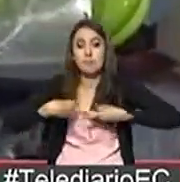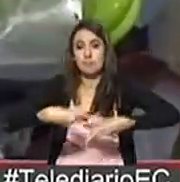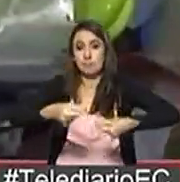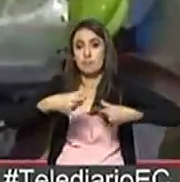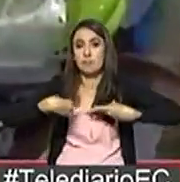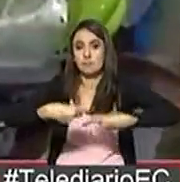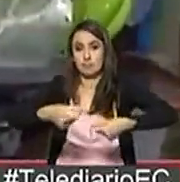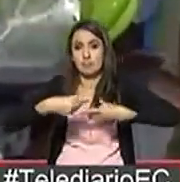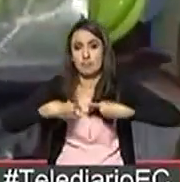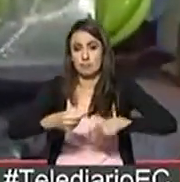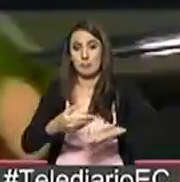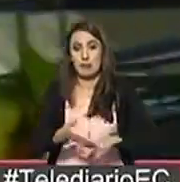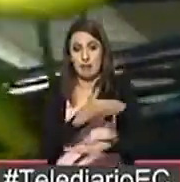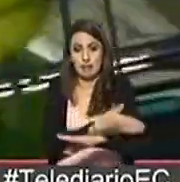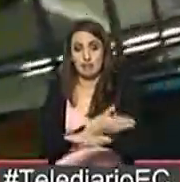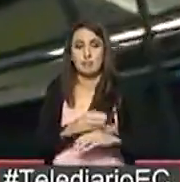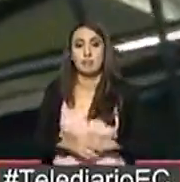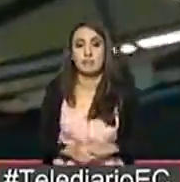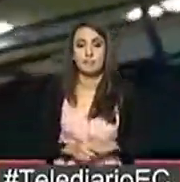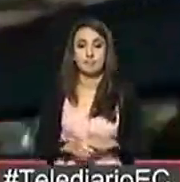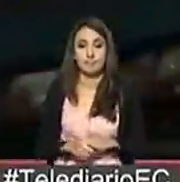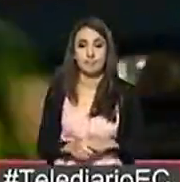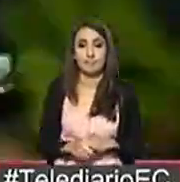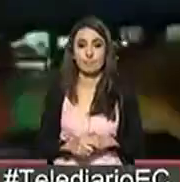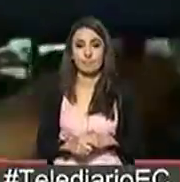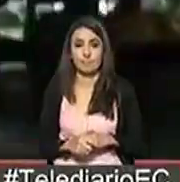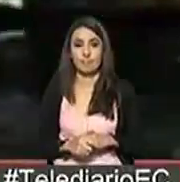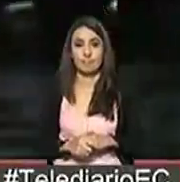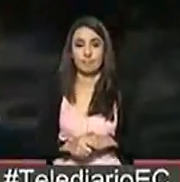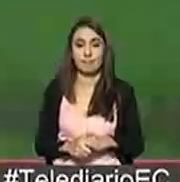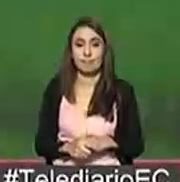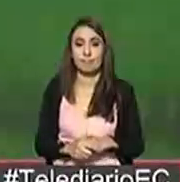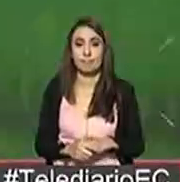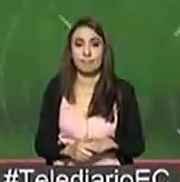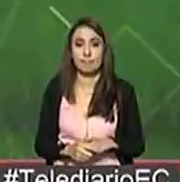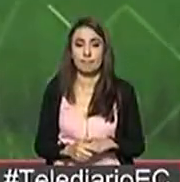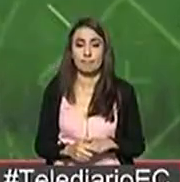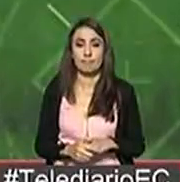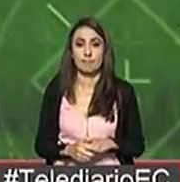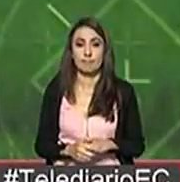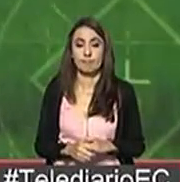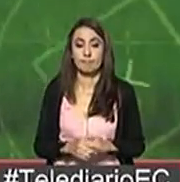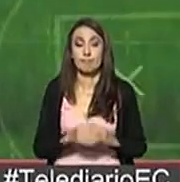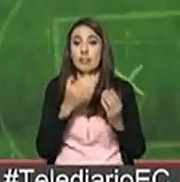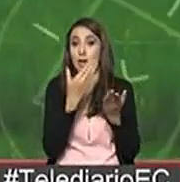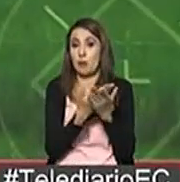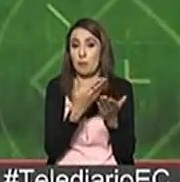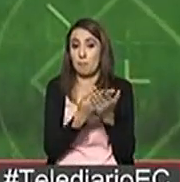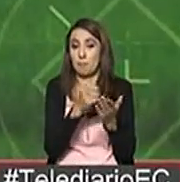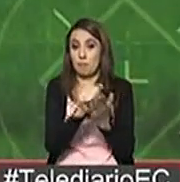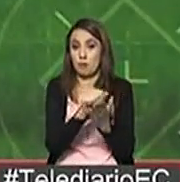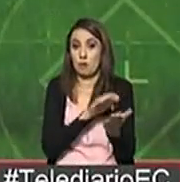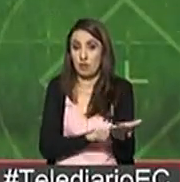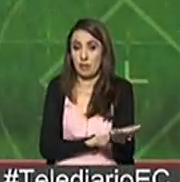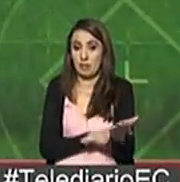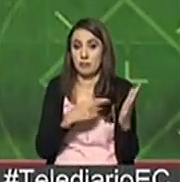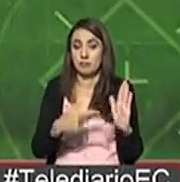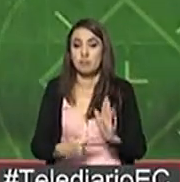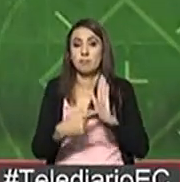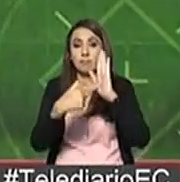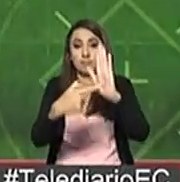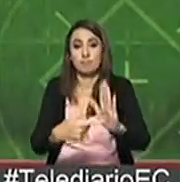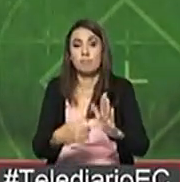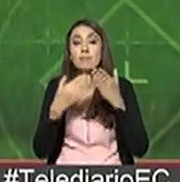temas como la masa salarial. César García, Medios Públicos. El proyecto de ley de crecimiento económico que se tramita en la